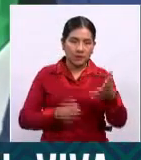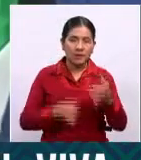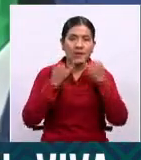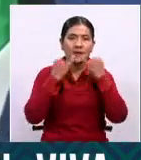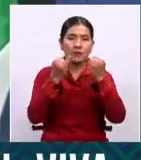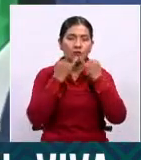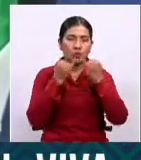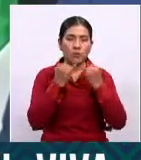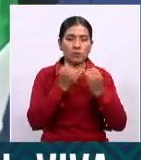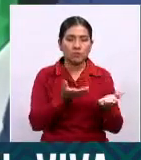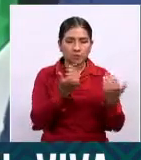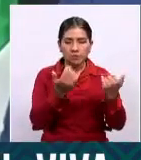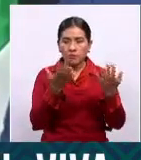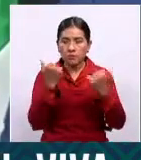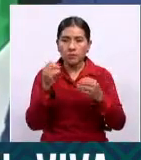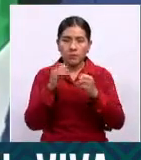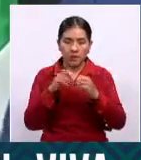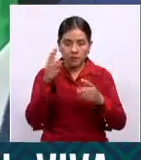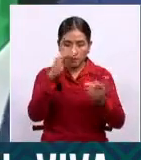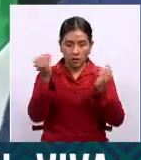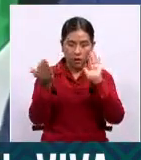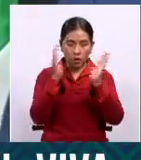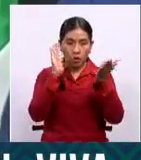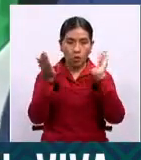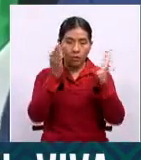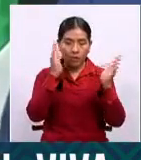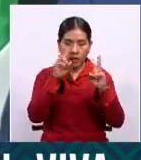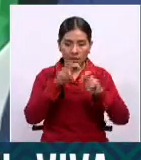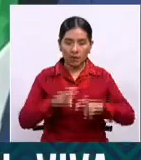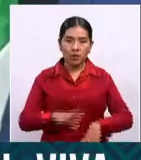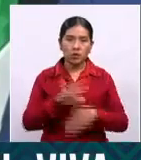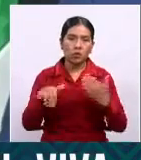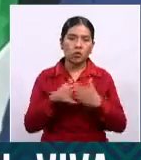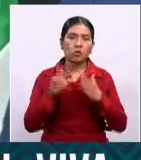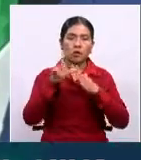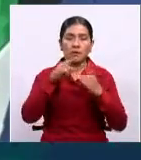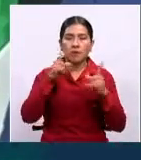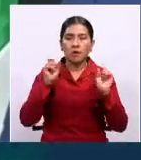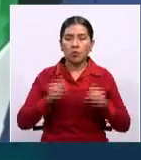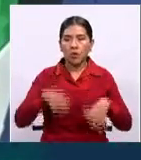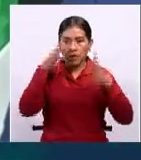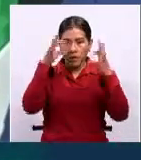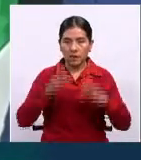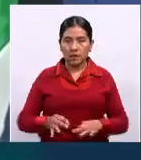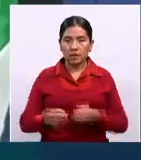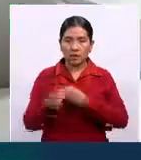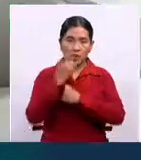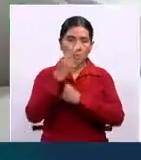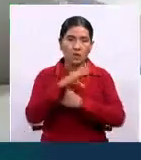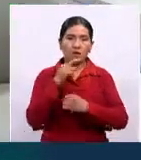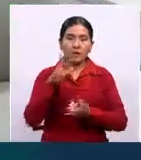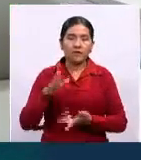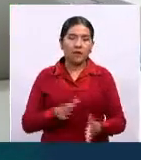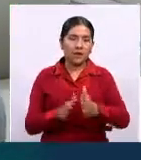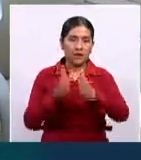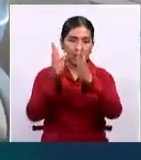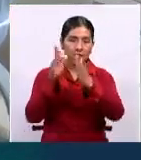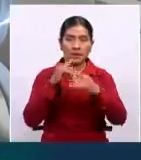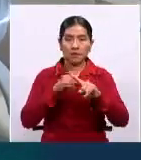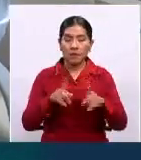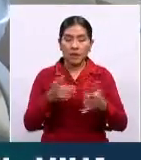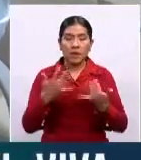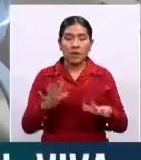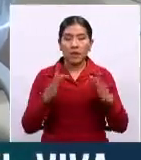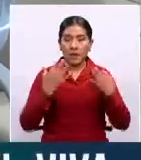información, técnico-legal financiera, para poder establecer con meridianidad si esta